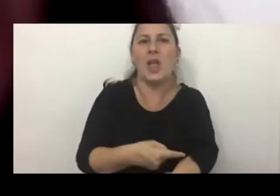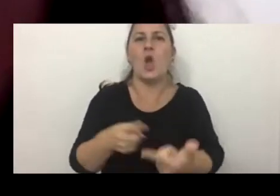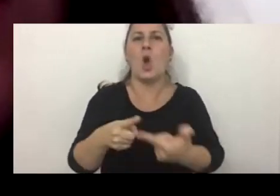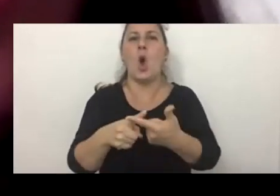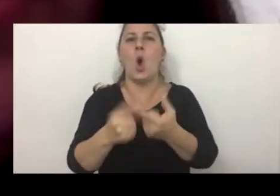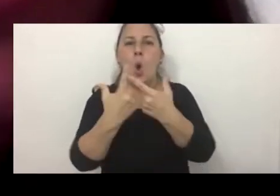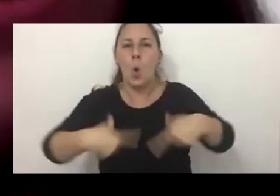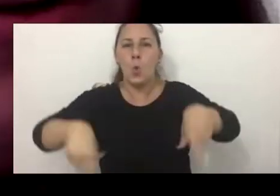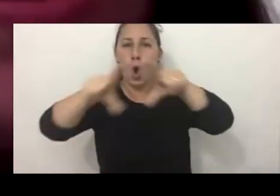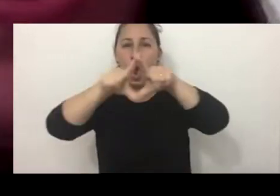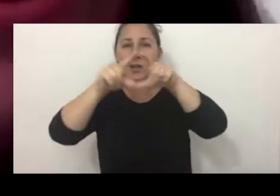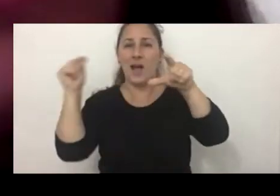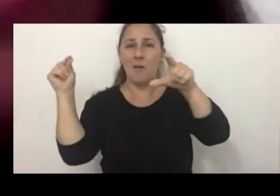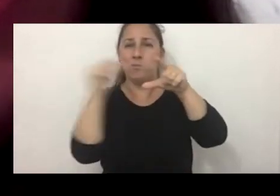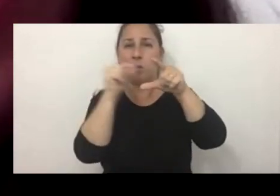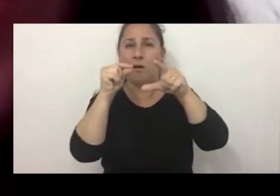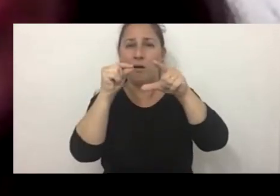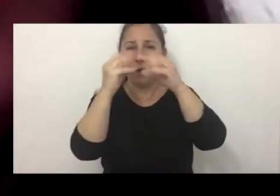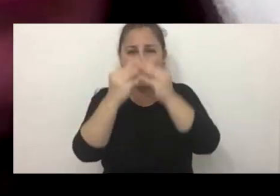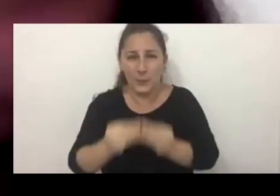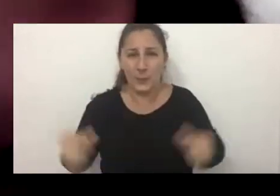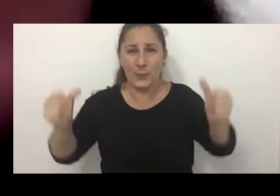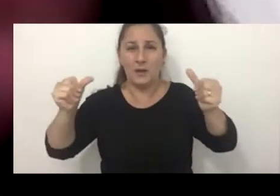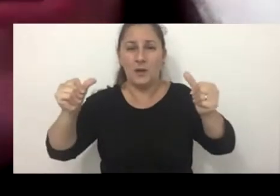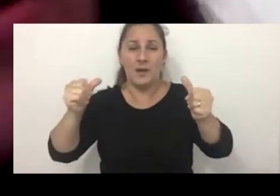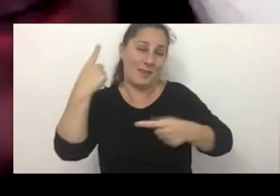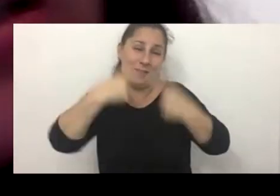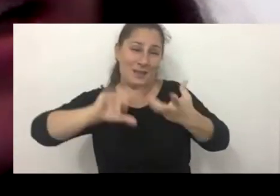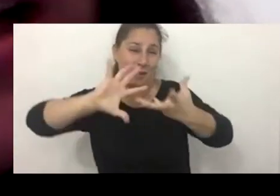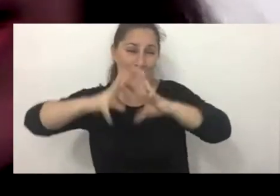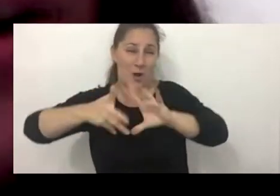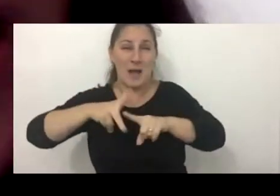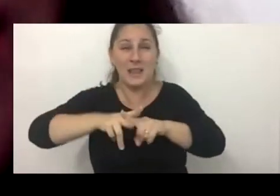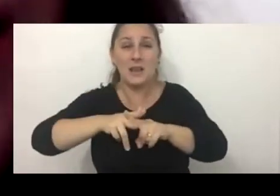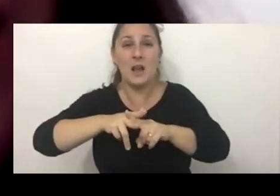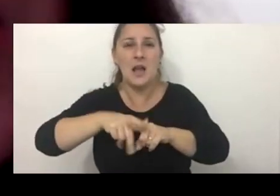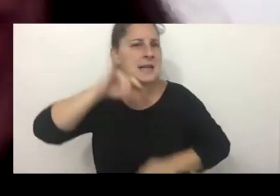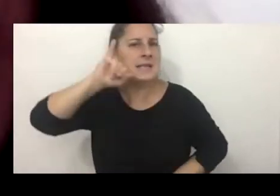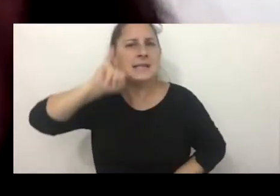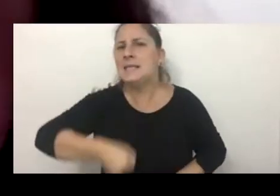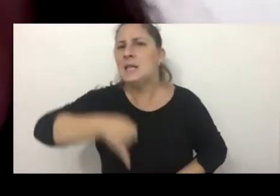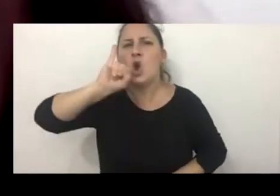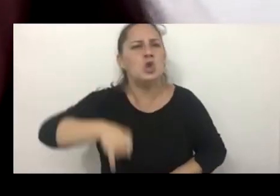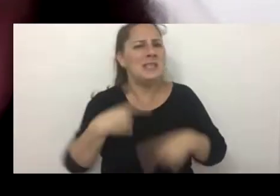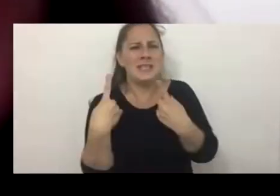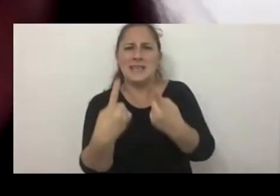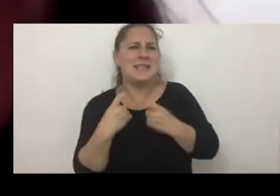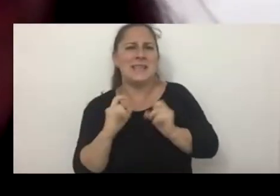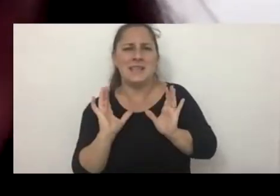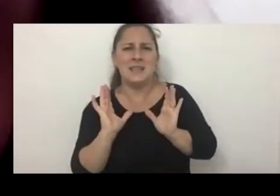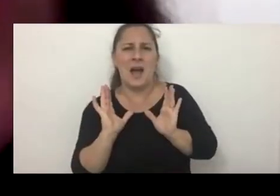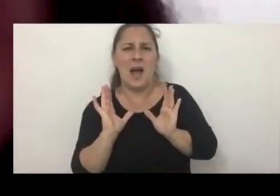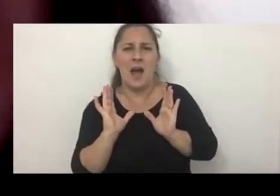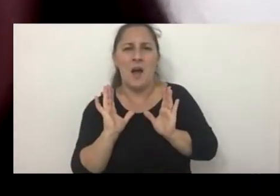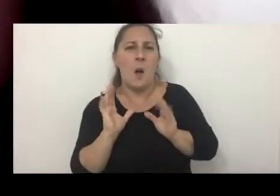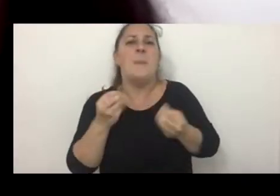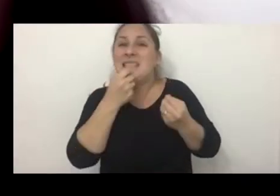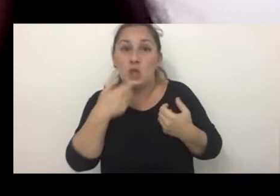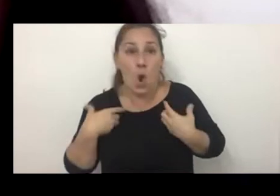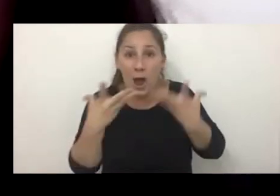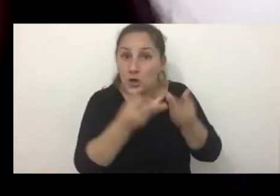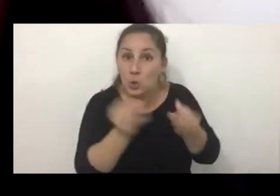trabajo impecable y que por ahí viene con la madre, la suegra, una amiga, alguien que la acompaña, y la devolución que me hacen a mí